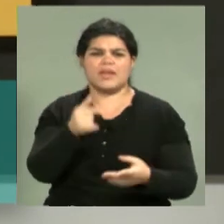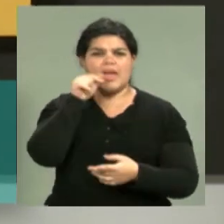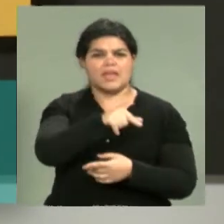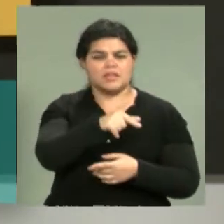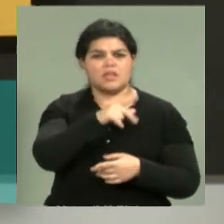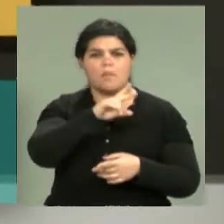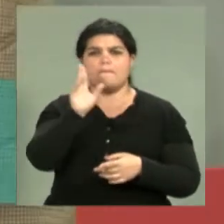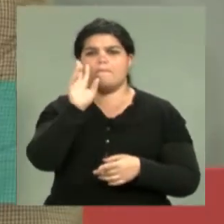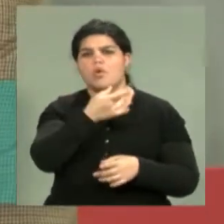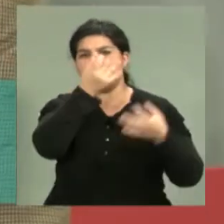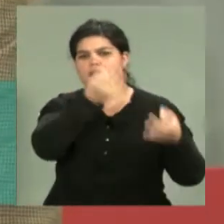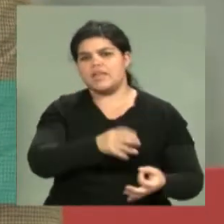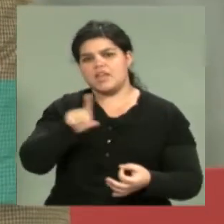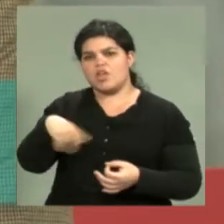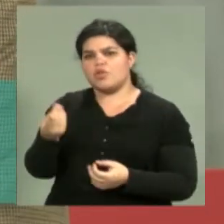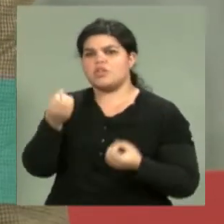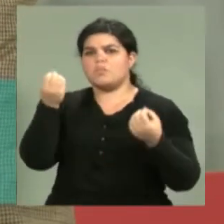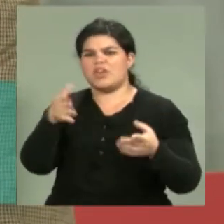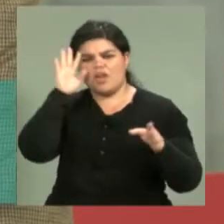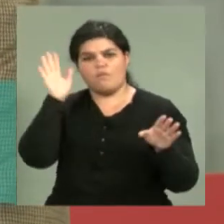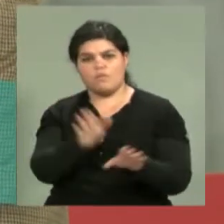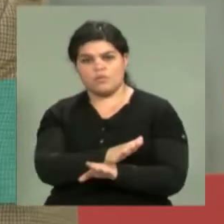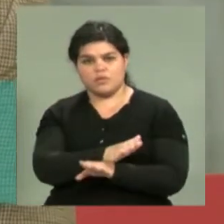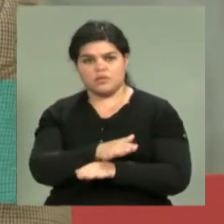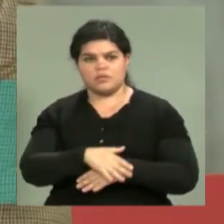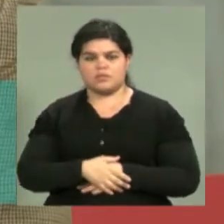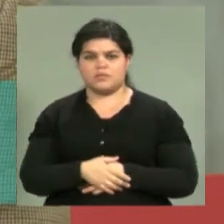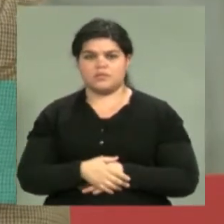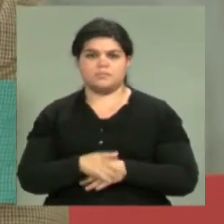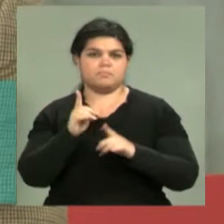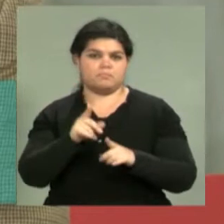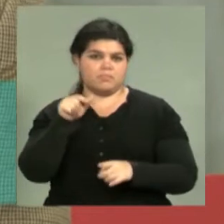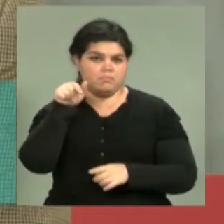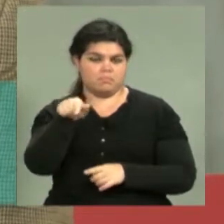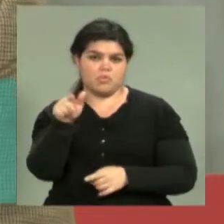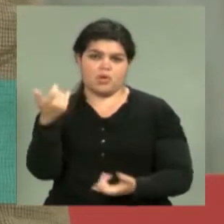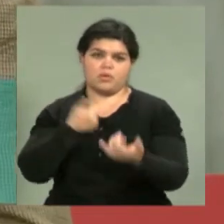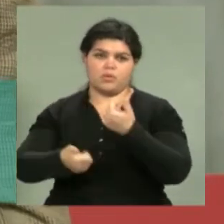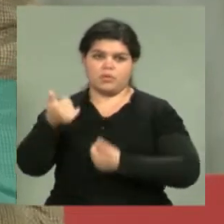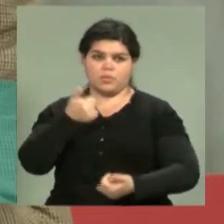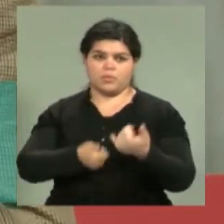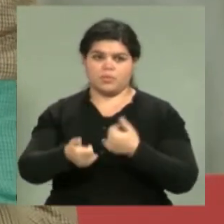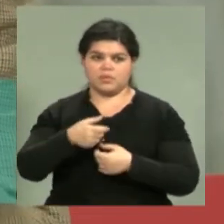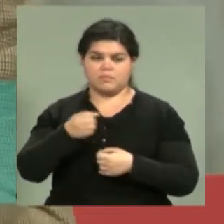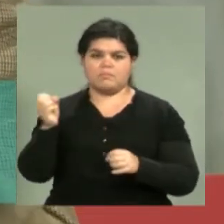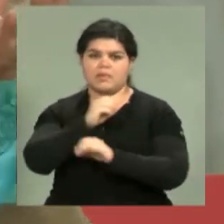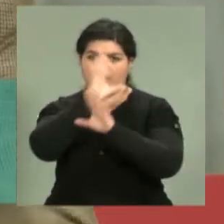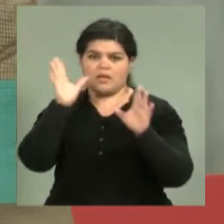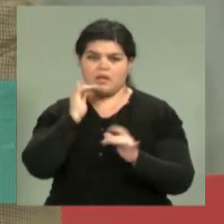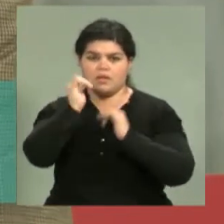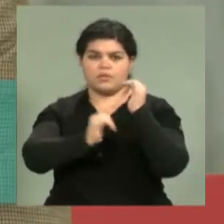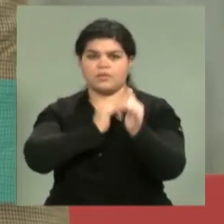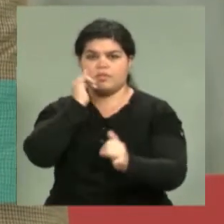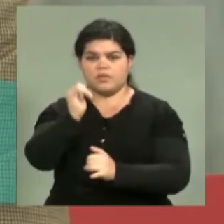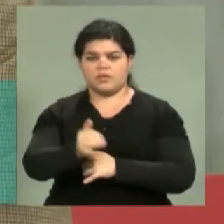al respecto? Porque básicamente, agregando mucho a lo que dijo Marcelo y simplemente para ponerle títulos y